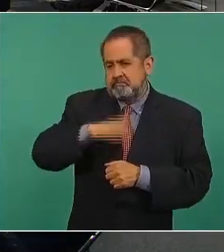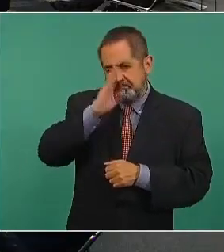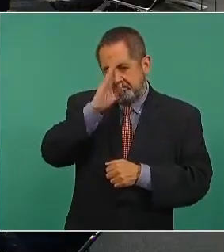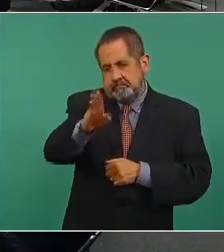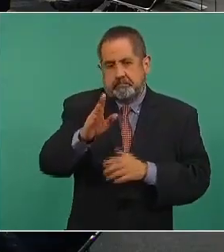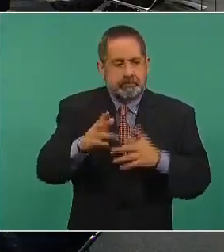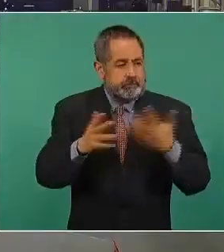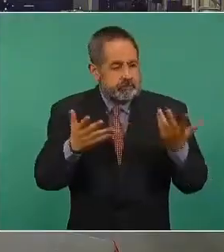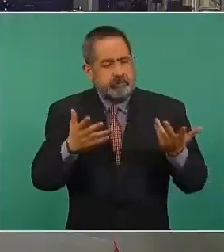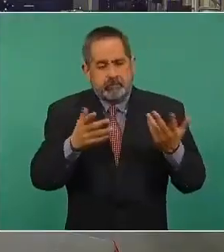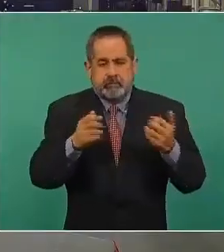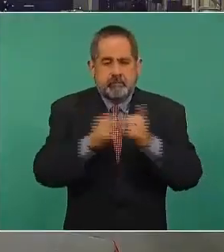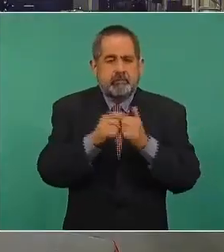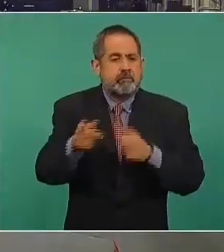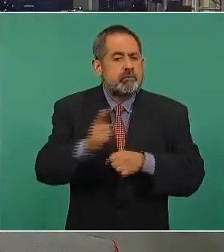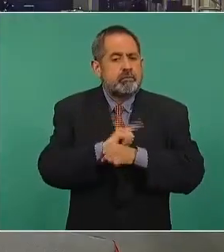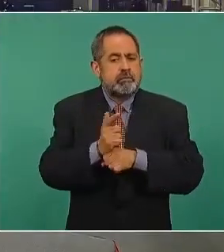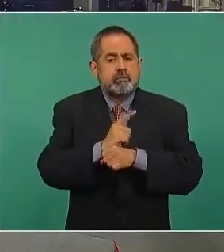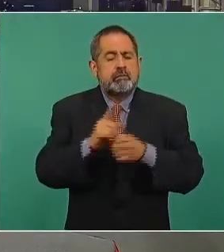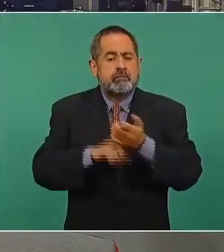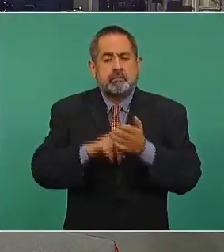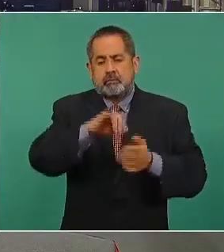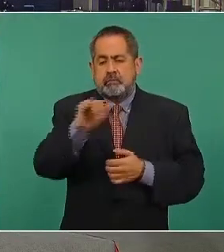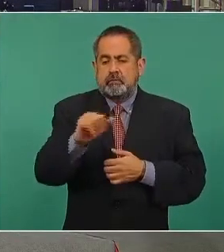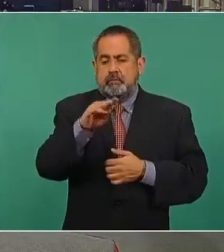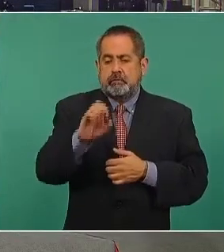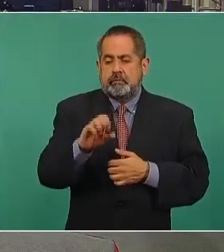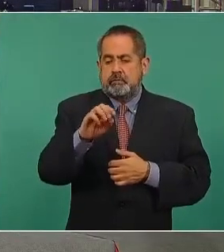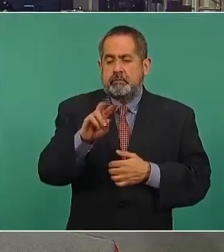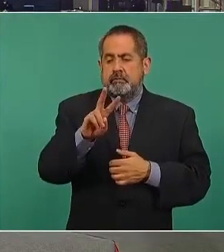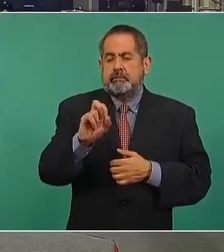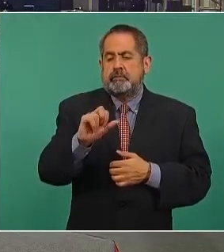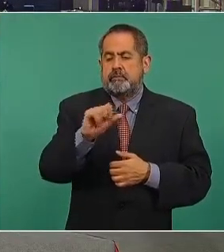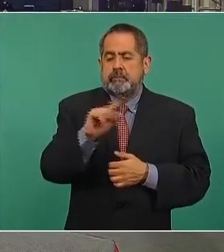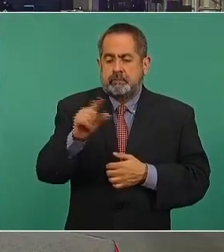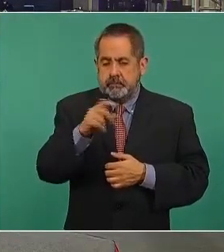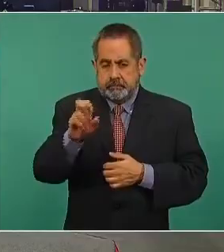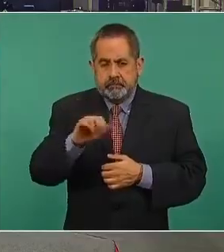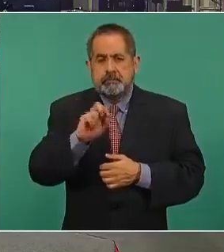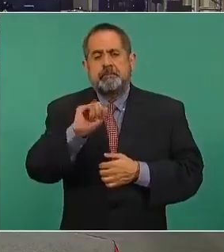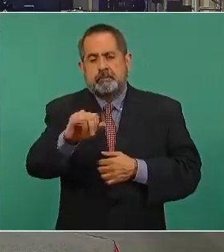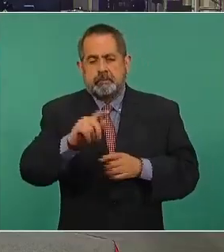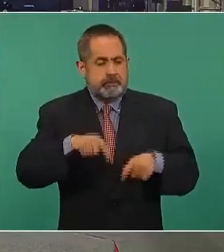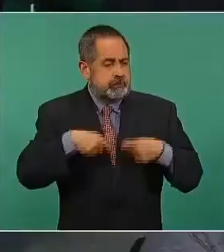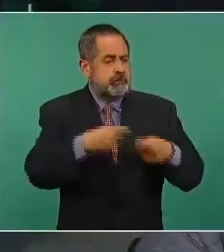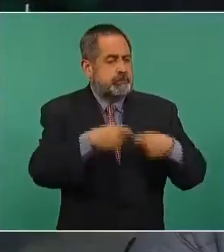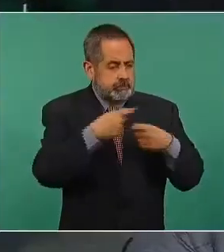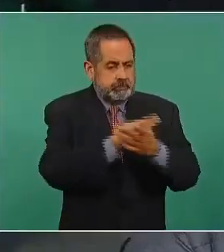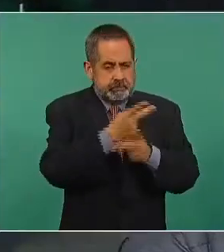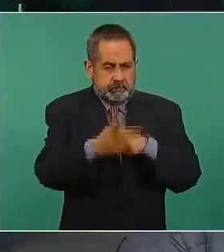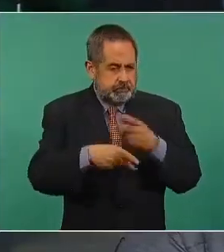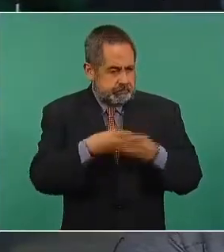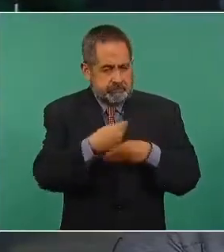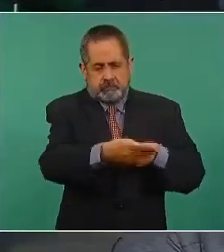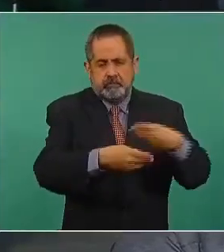a través del licenciado Jaime Vázquez Bracho fue que les entregaron los pasaportes, lo cual